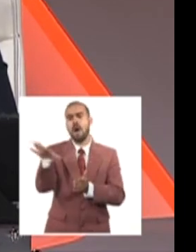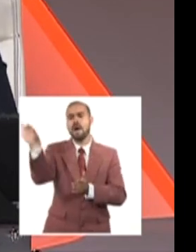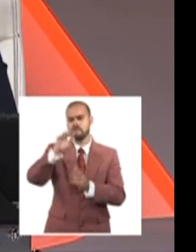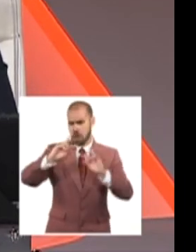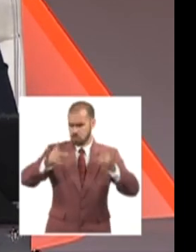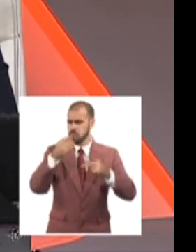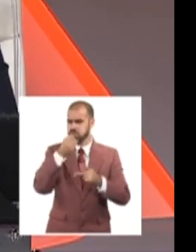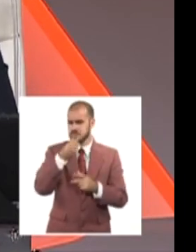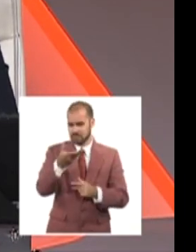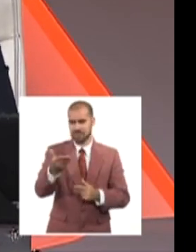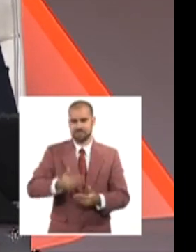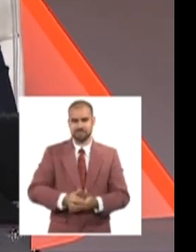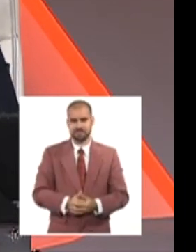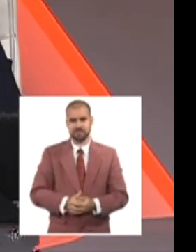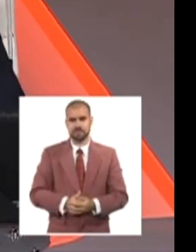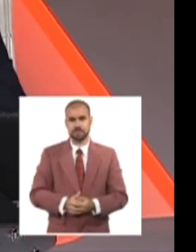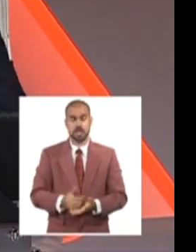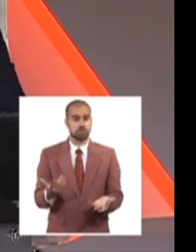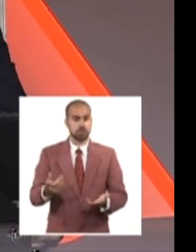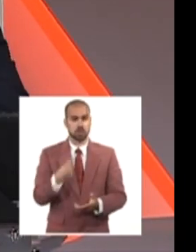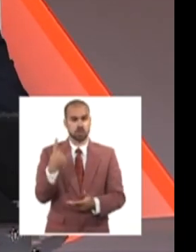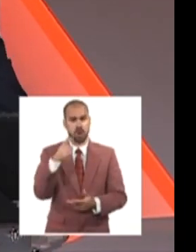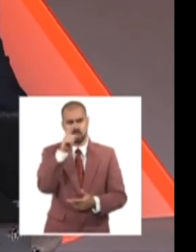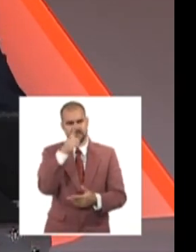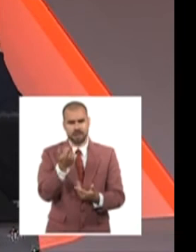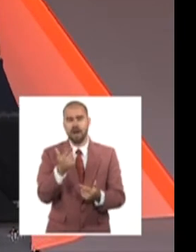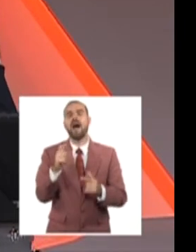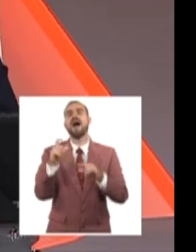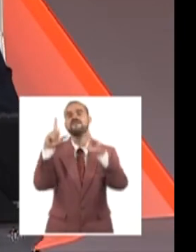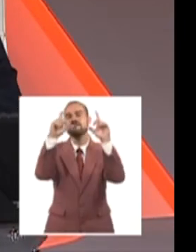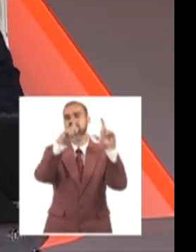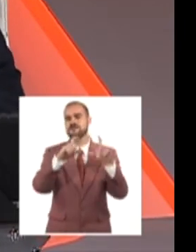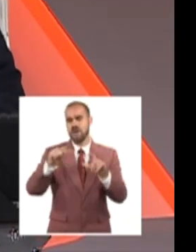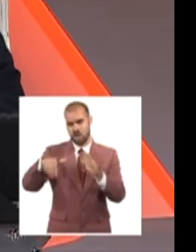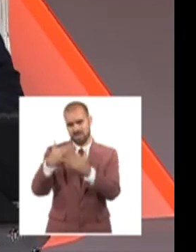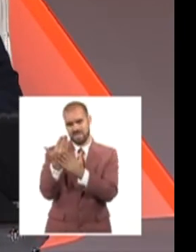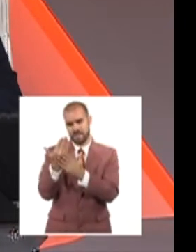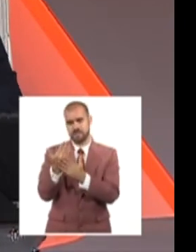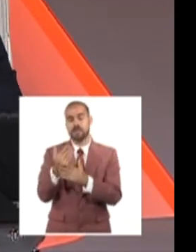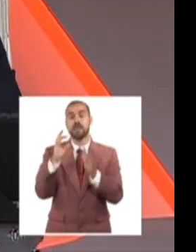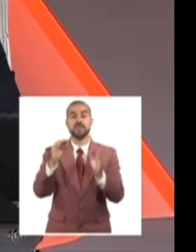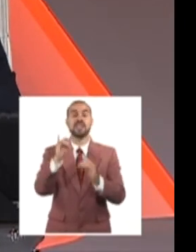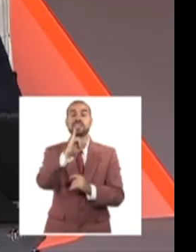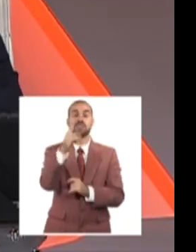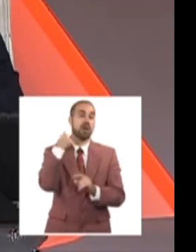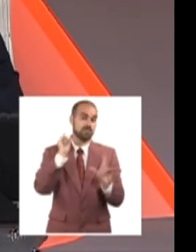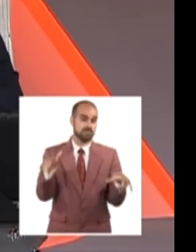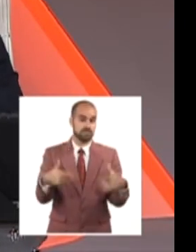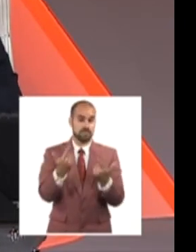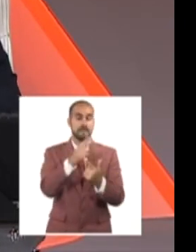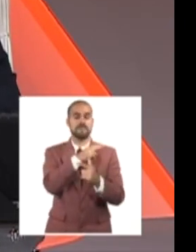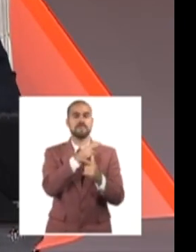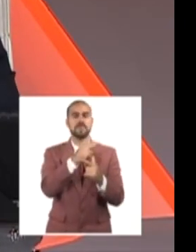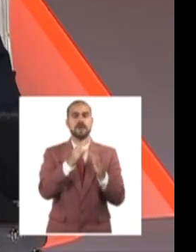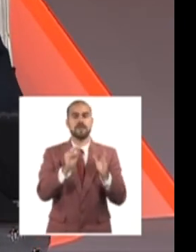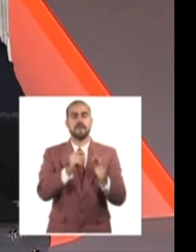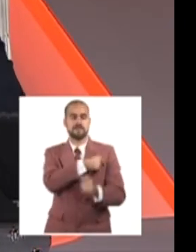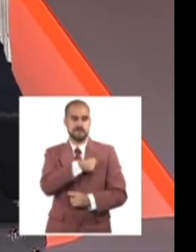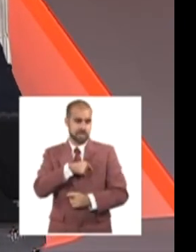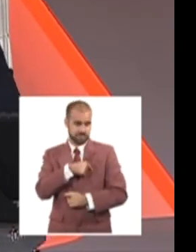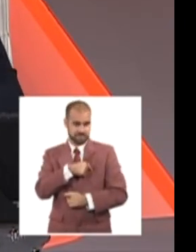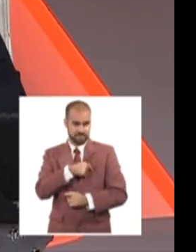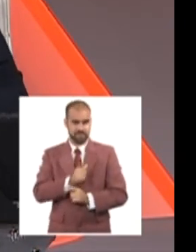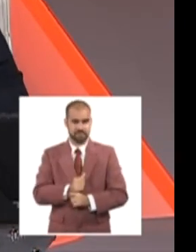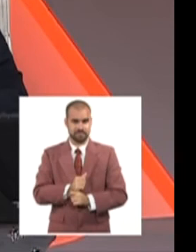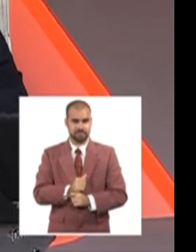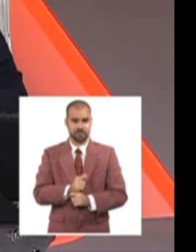pases grandes nosotros los vamos con nuestras imanes el día hoy 61 aniversario del ministerio del interior llegué desde la